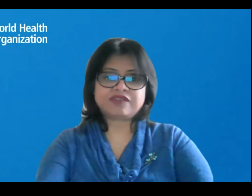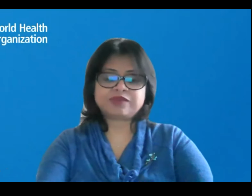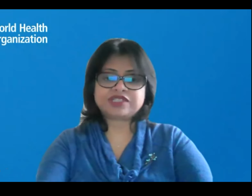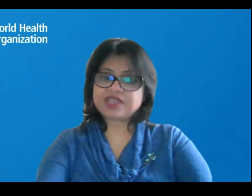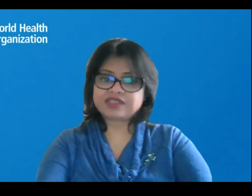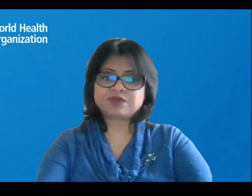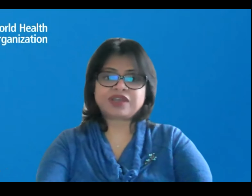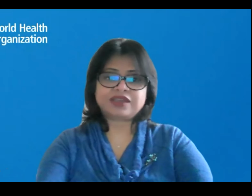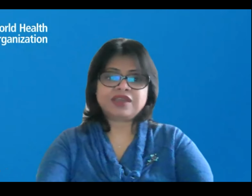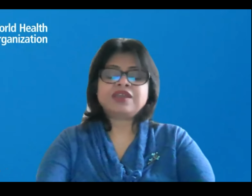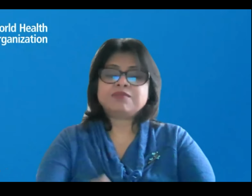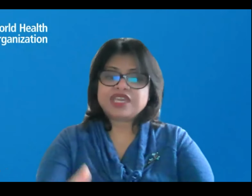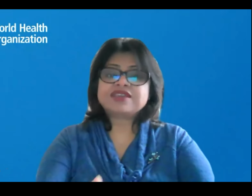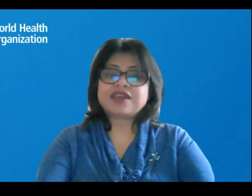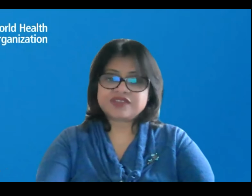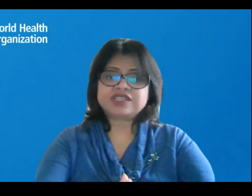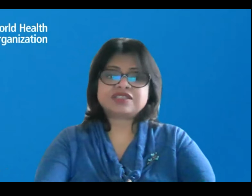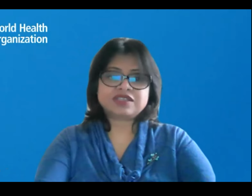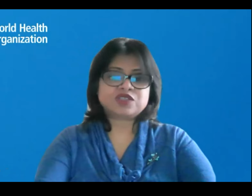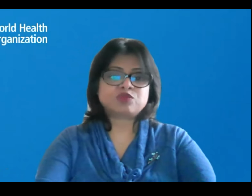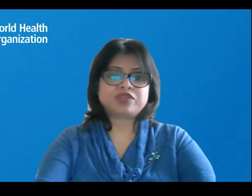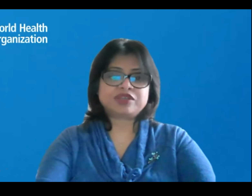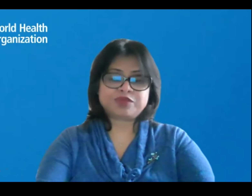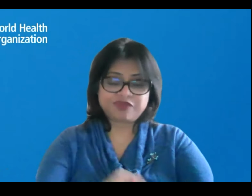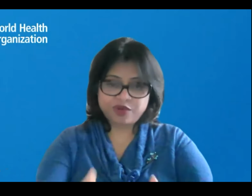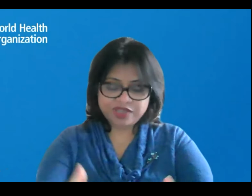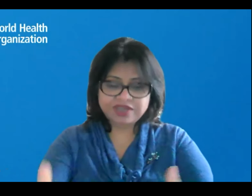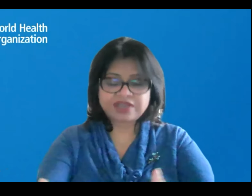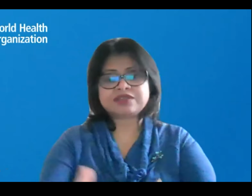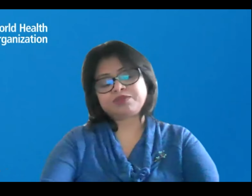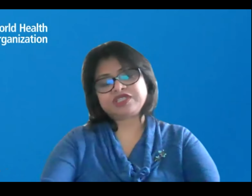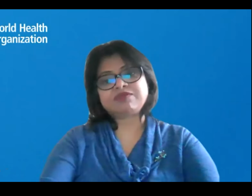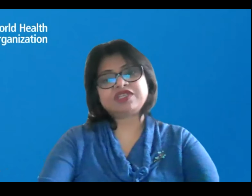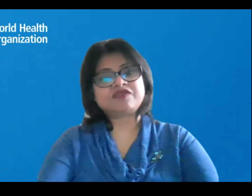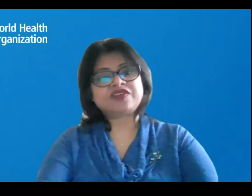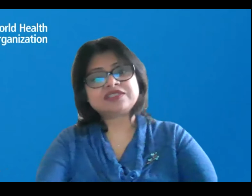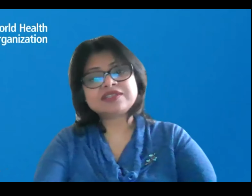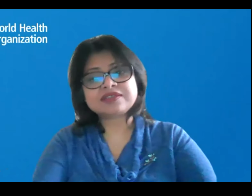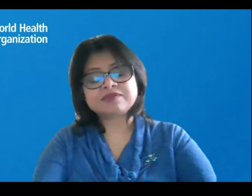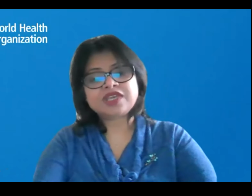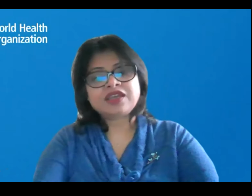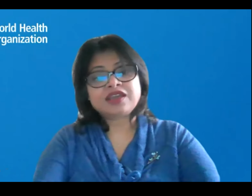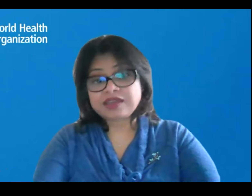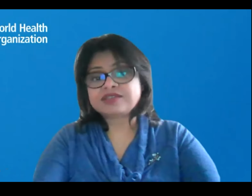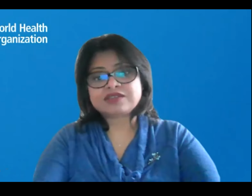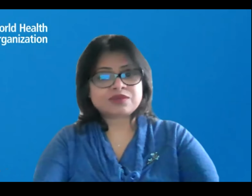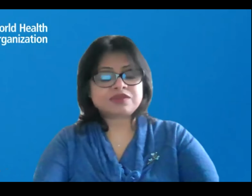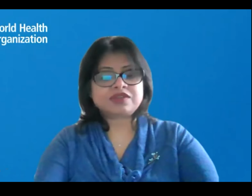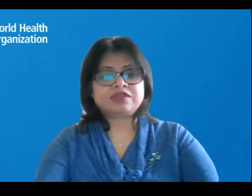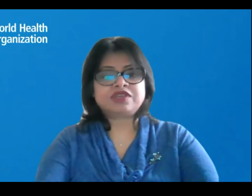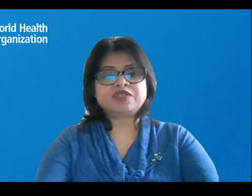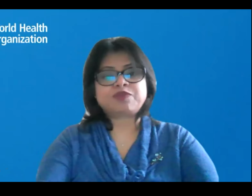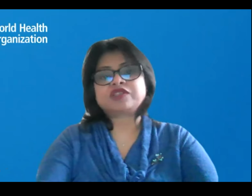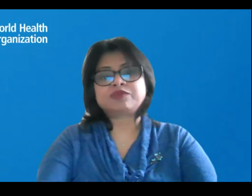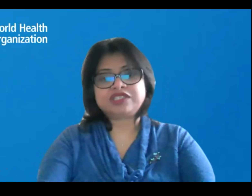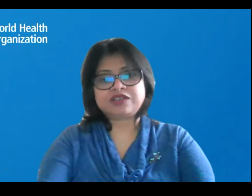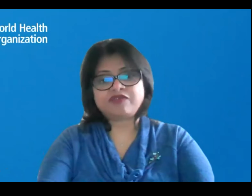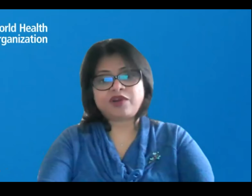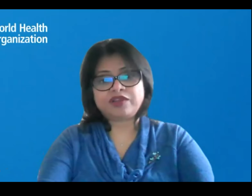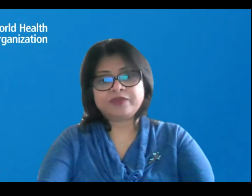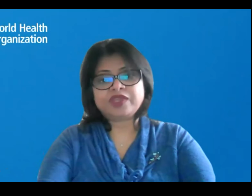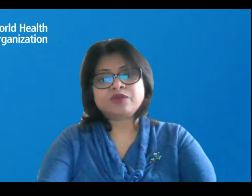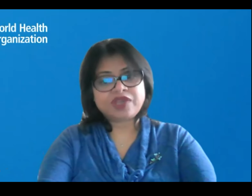resilientes es una tarea de todos en la sociedad y en el gobierno. Y la evidencia, crear evidencia para mejorar